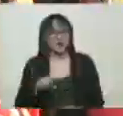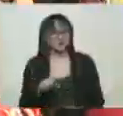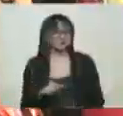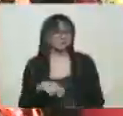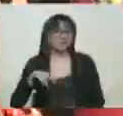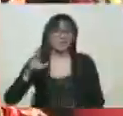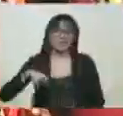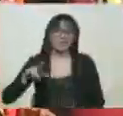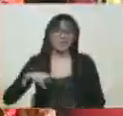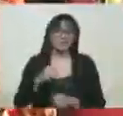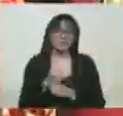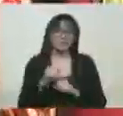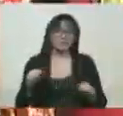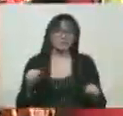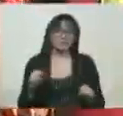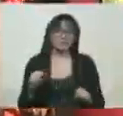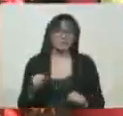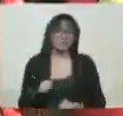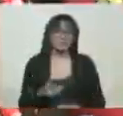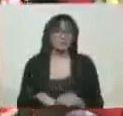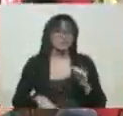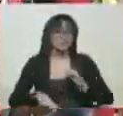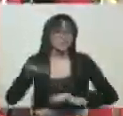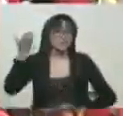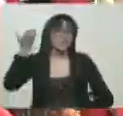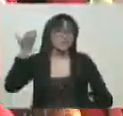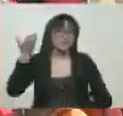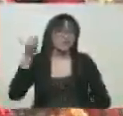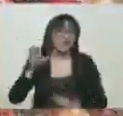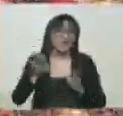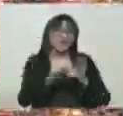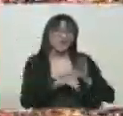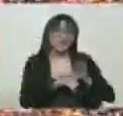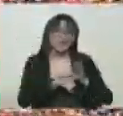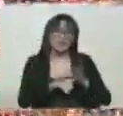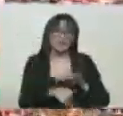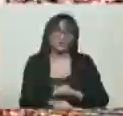Jamás. Mercado bachaquero, especulativo, ladrón.